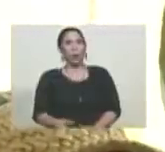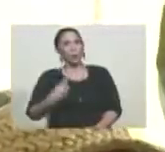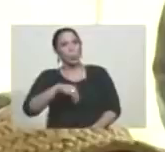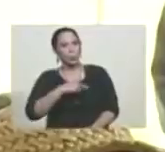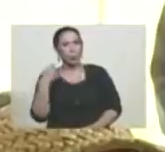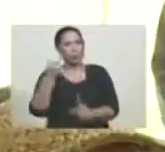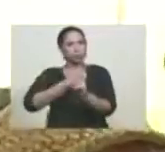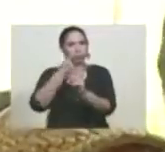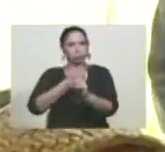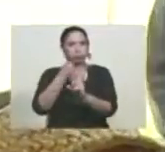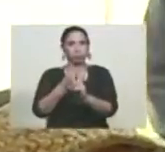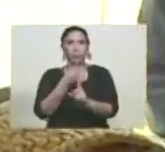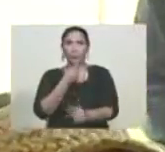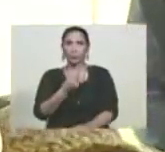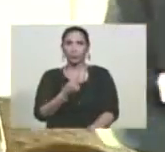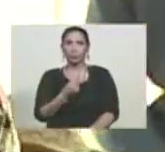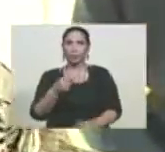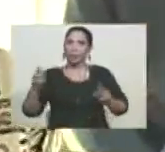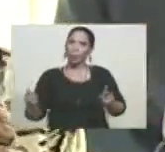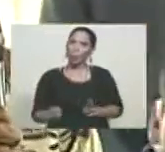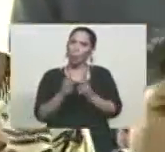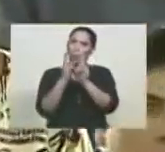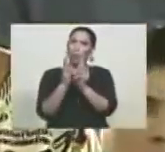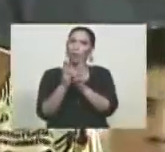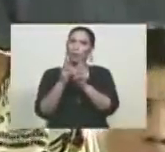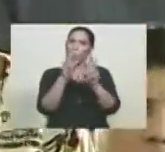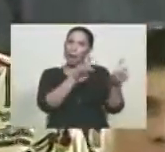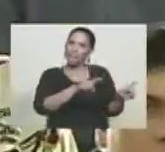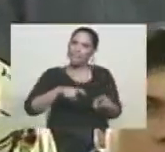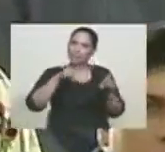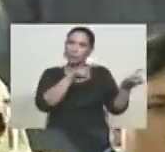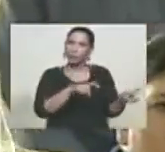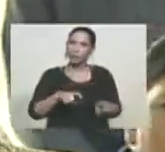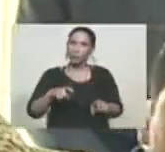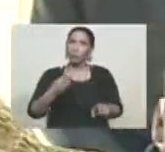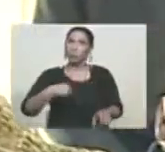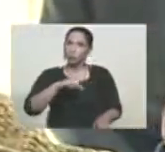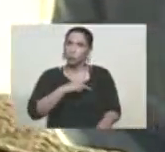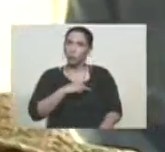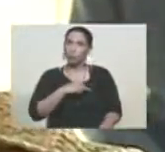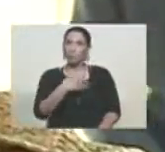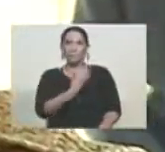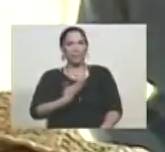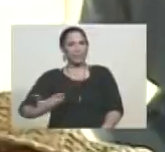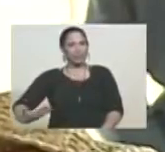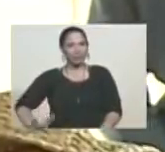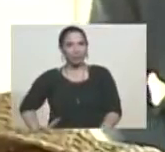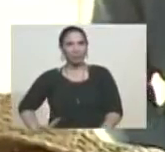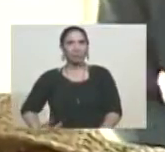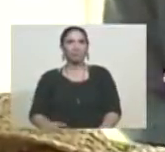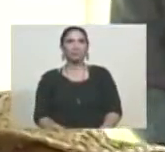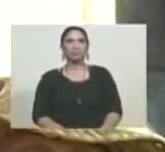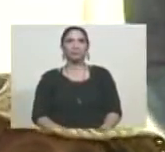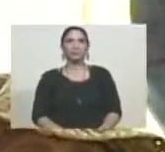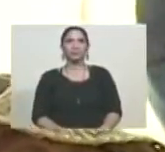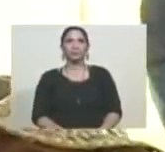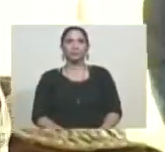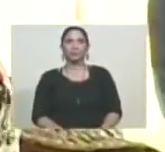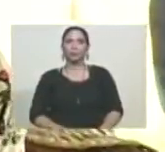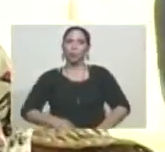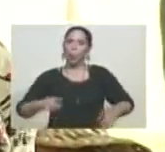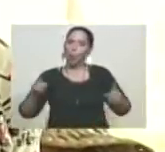dice, Encuentro Campesino juntamos más. Presidente, voy a ser muy